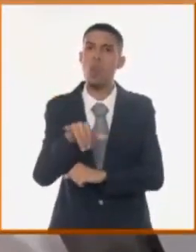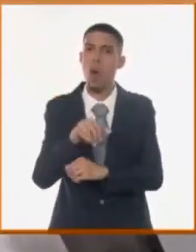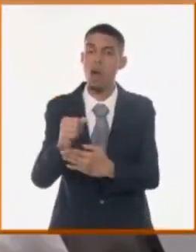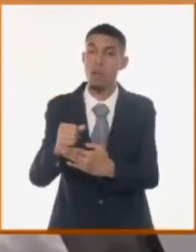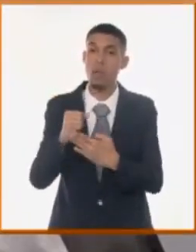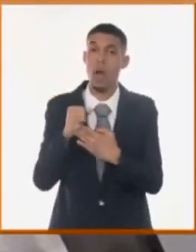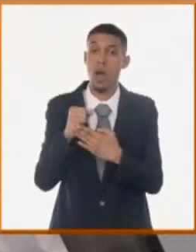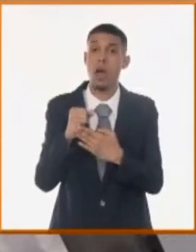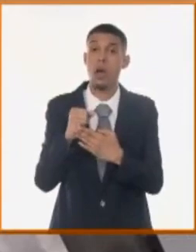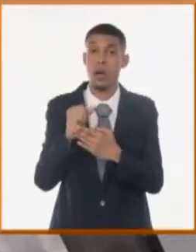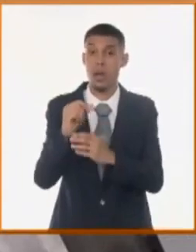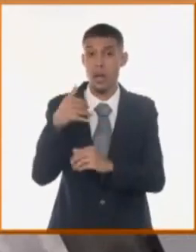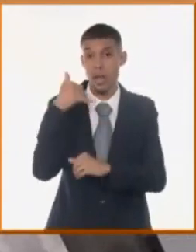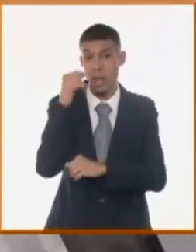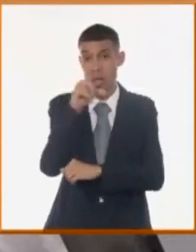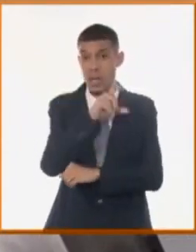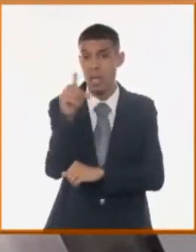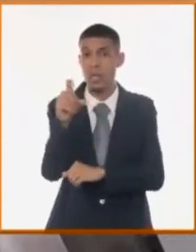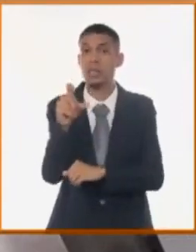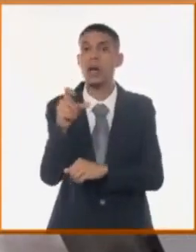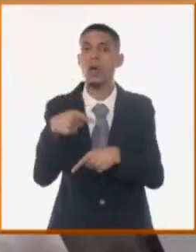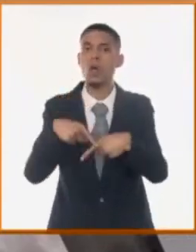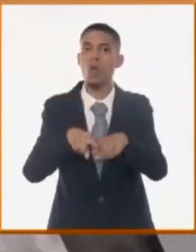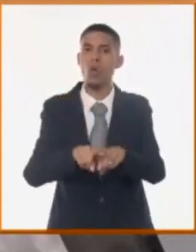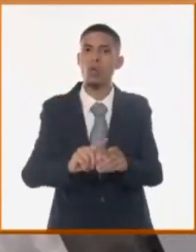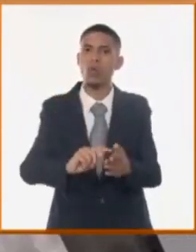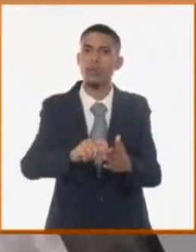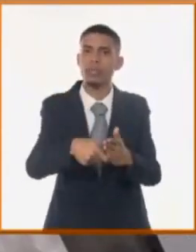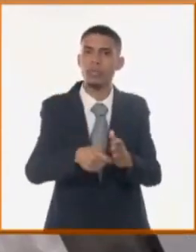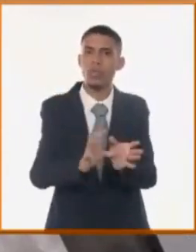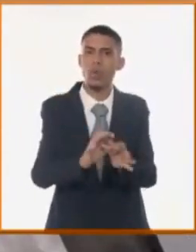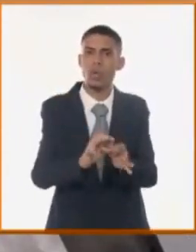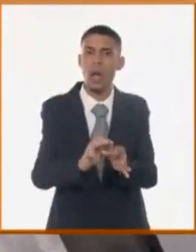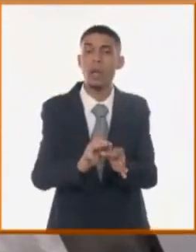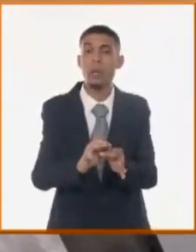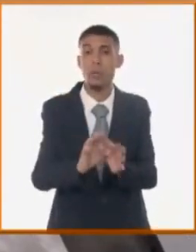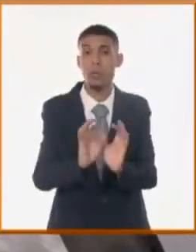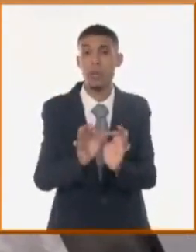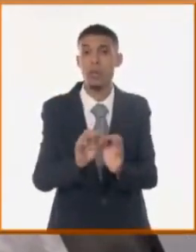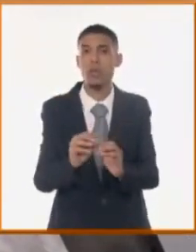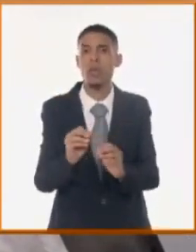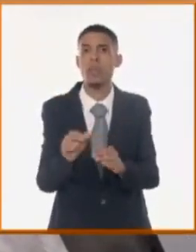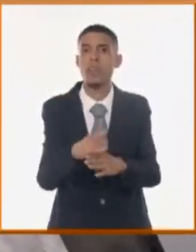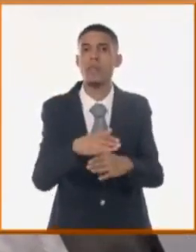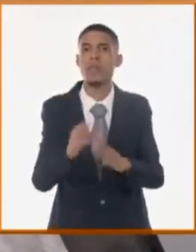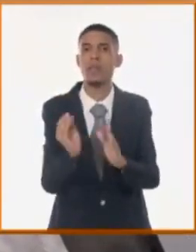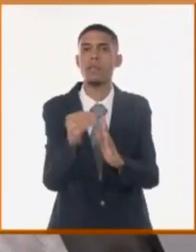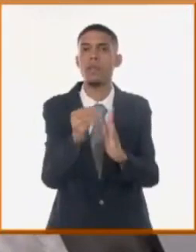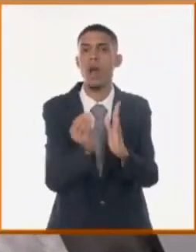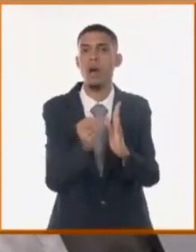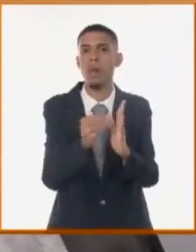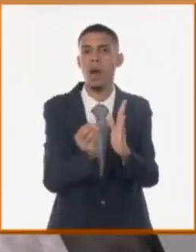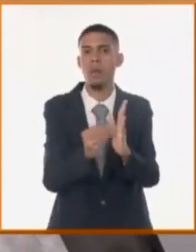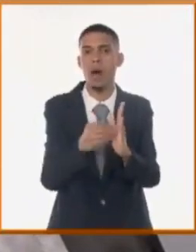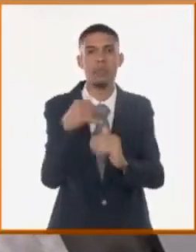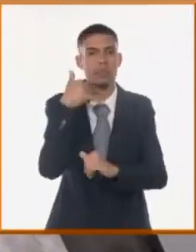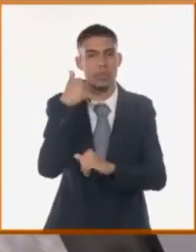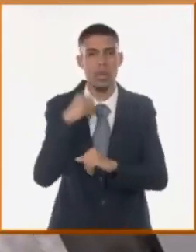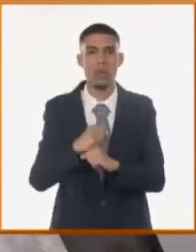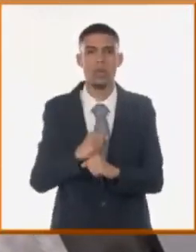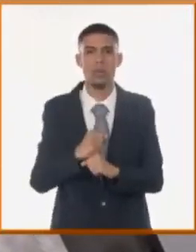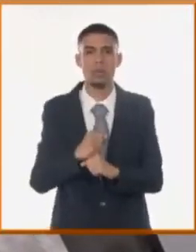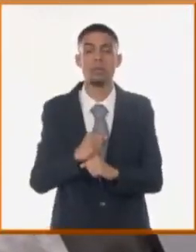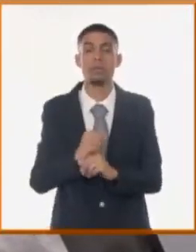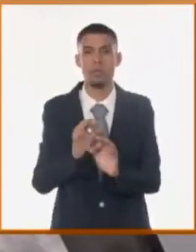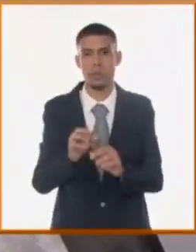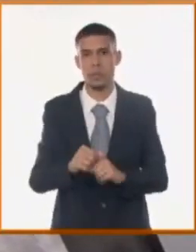los diferentes centros de datos distribuidos en el país espacios para la gestión de aplicaciones bajo ese esquema. Sobre ello, mencionar que